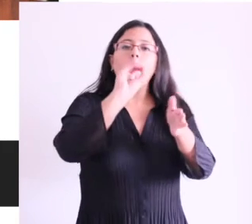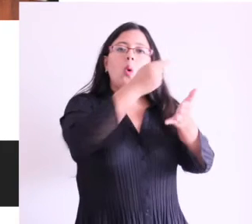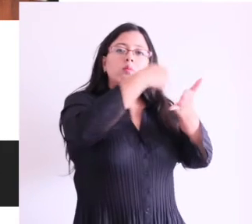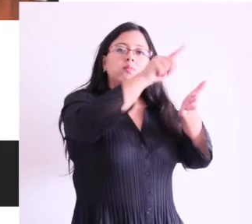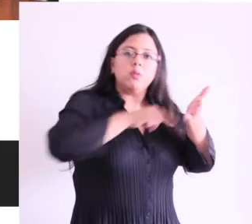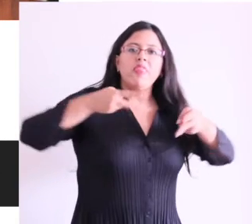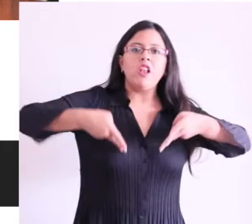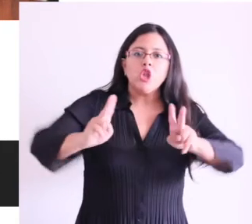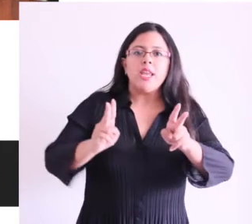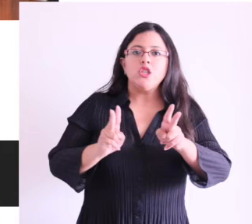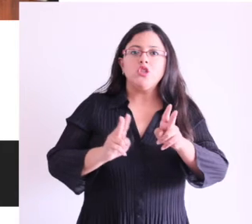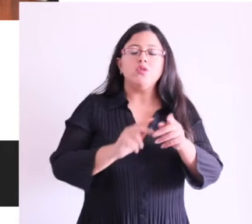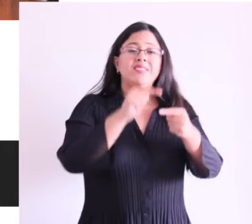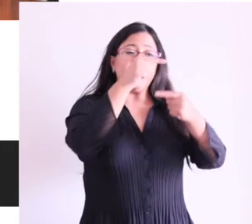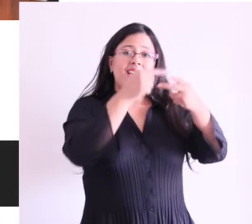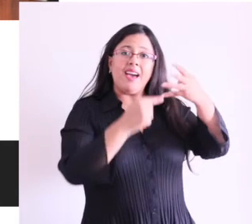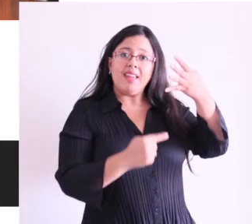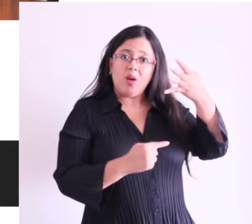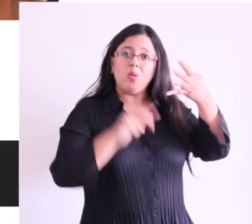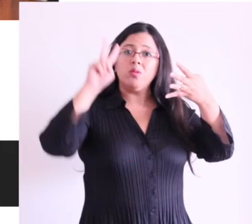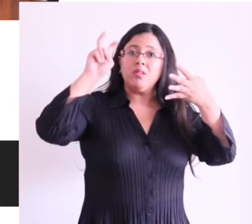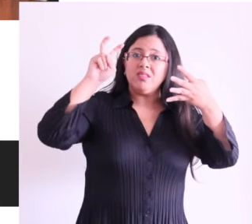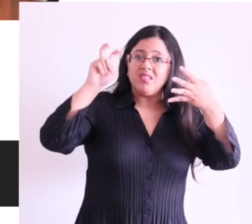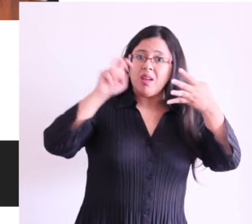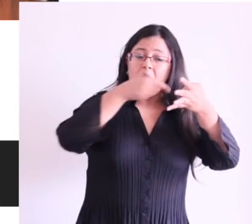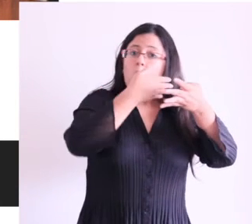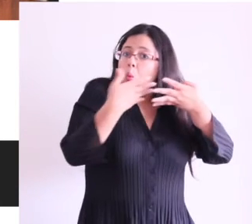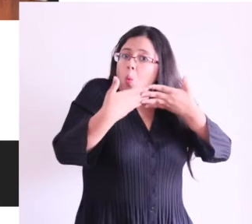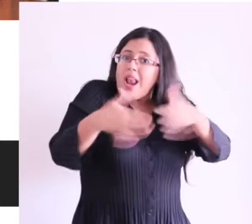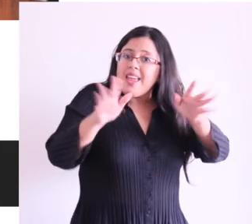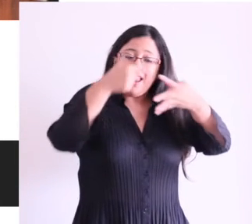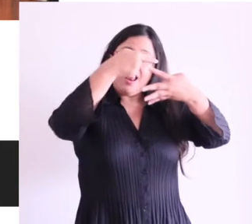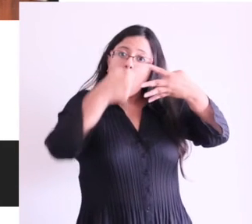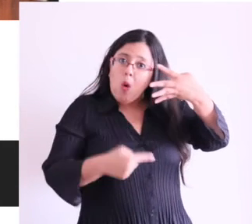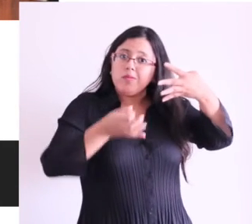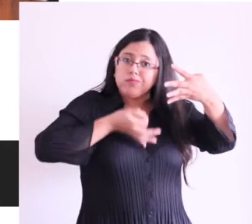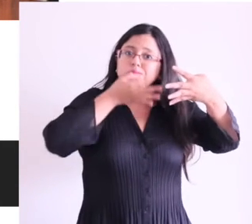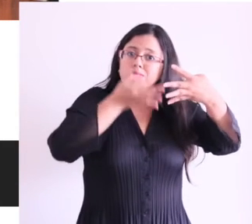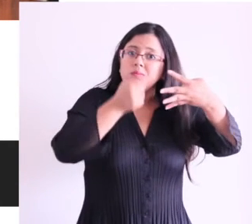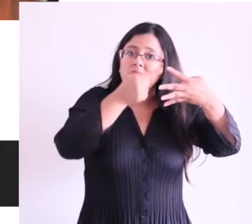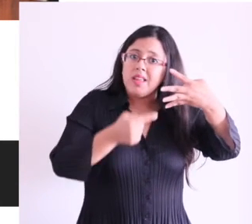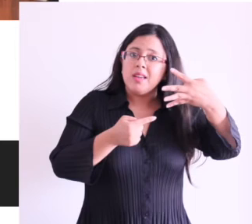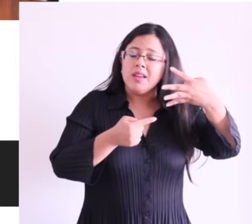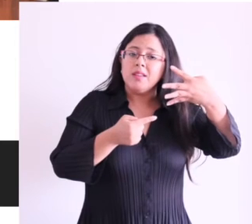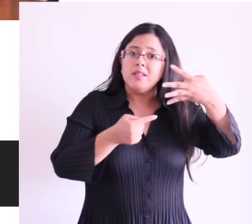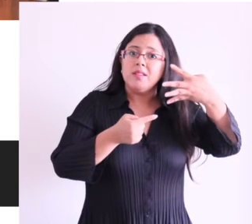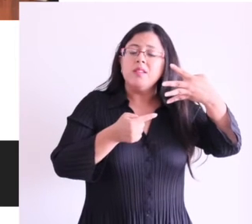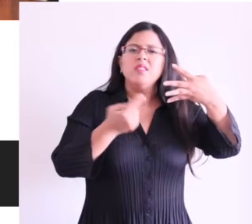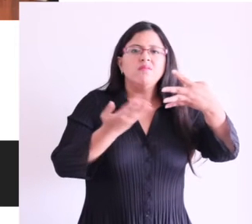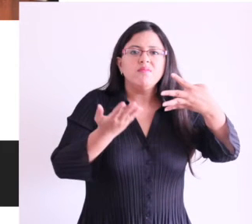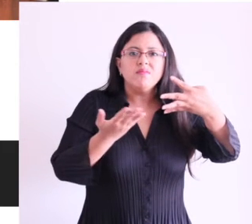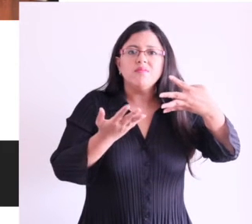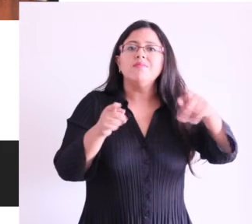de un derecho, que cada uno de estos conceptos, creación, modificación, transferencia, transmisión o extinción, le